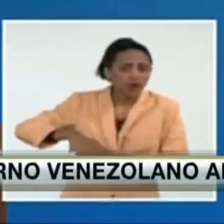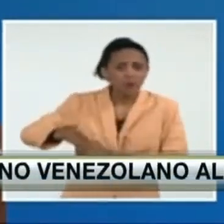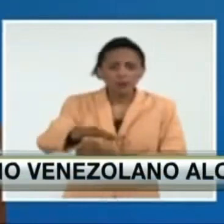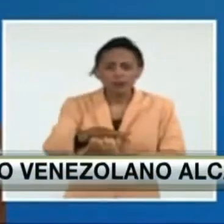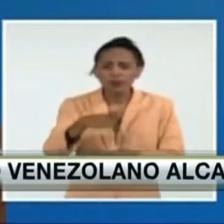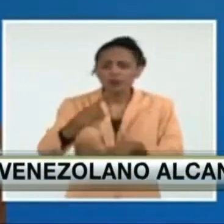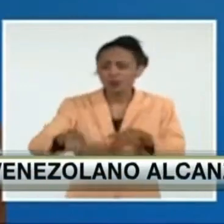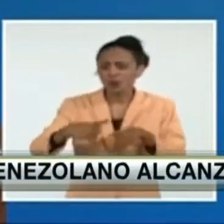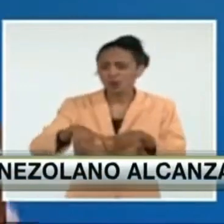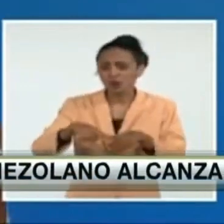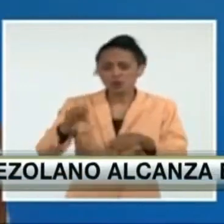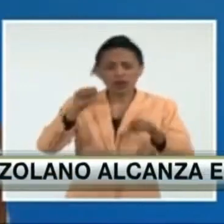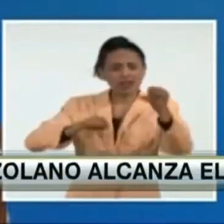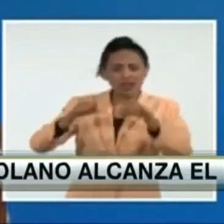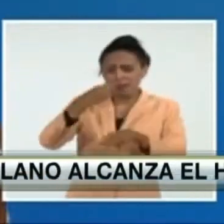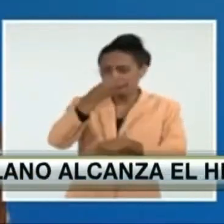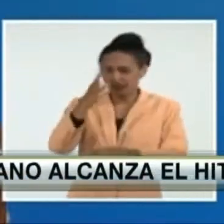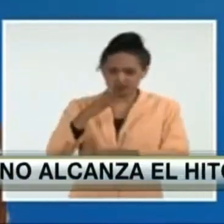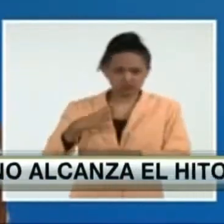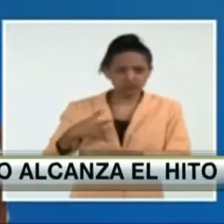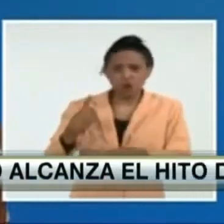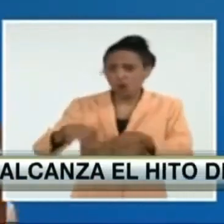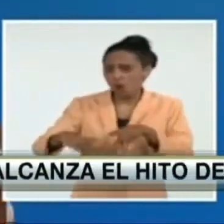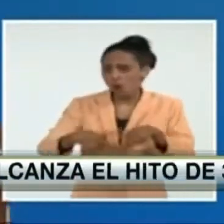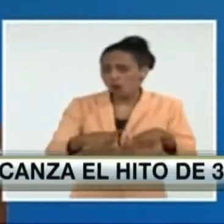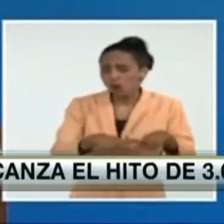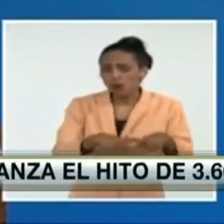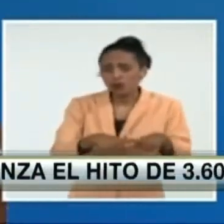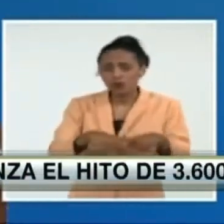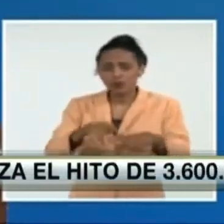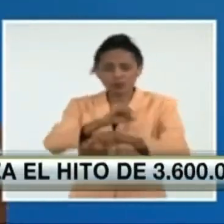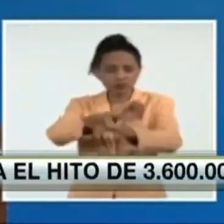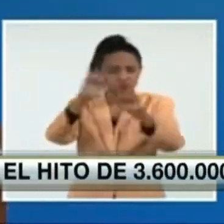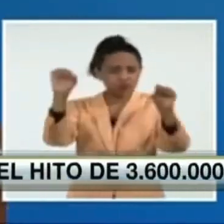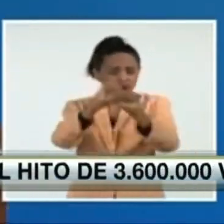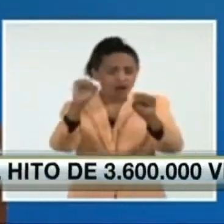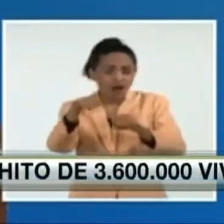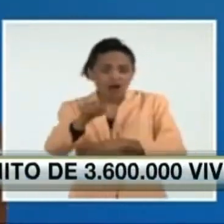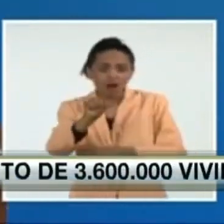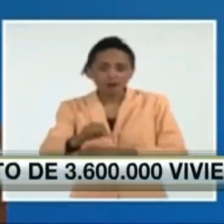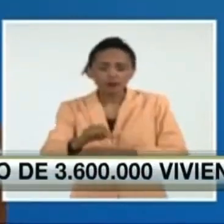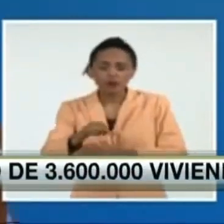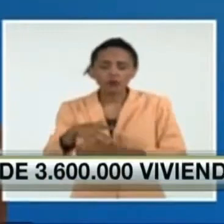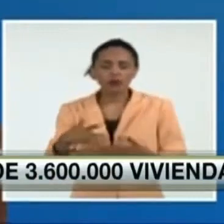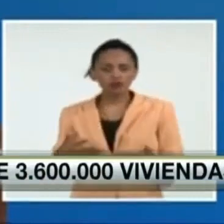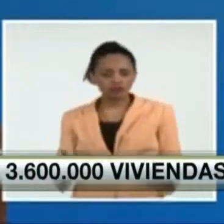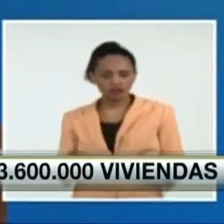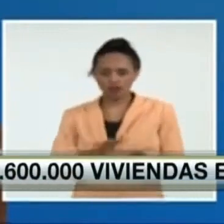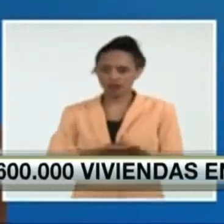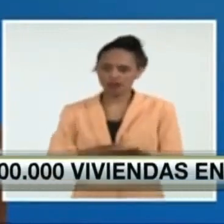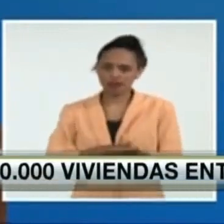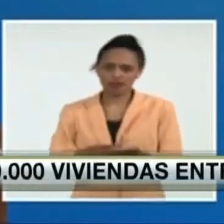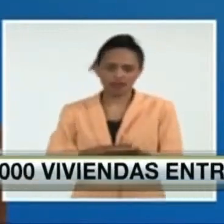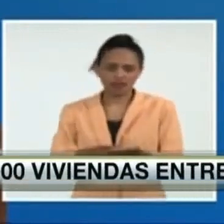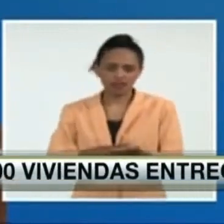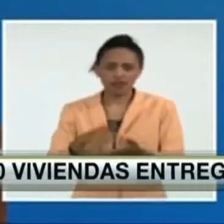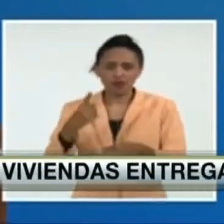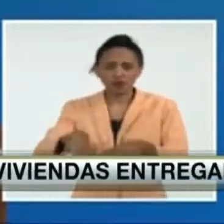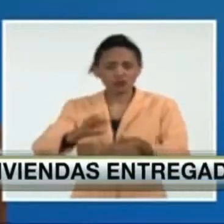químicas, explosivos aturdidores, lanzadores automáticos de